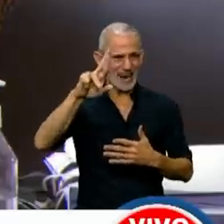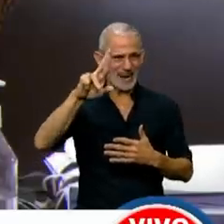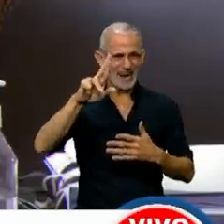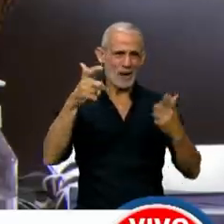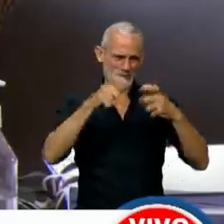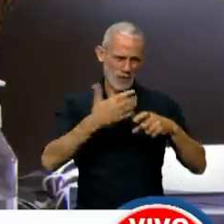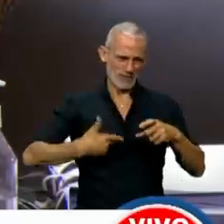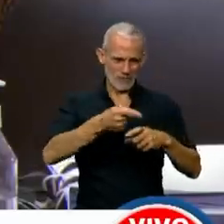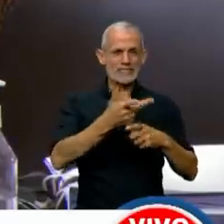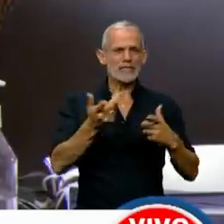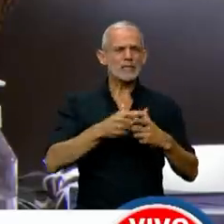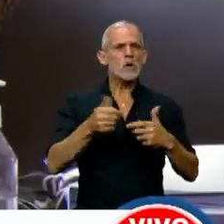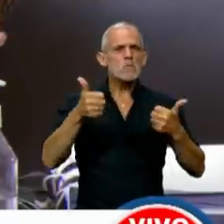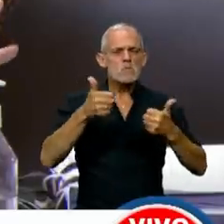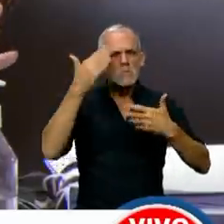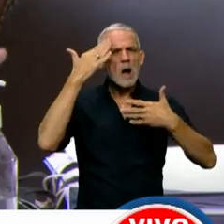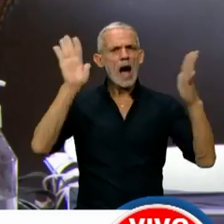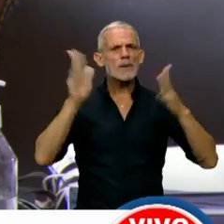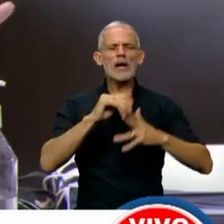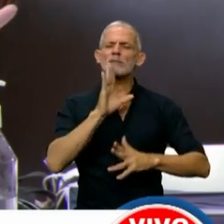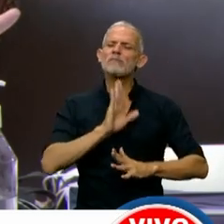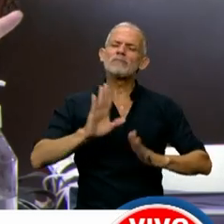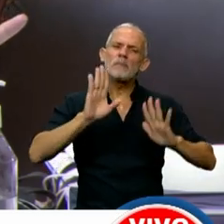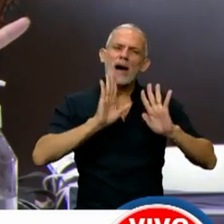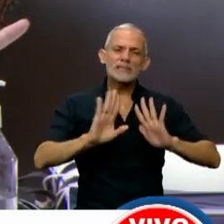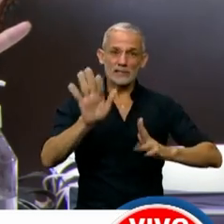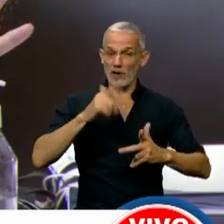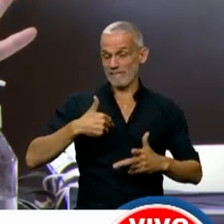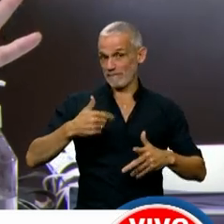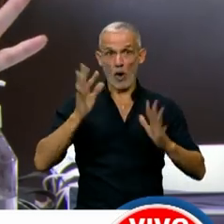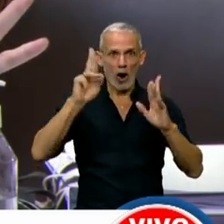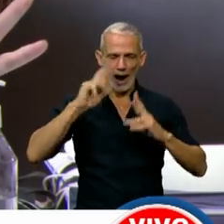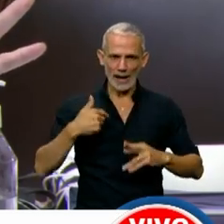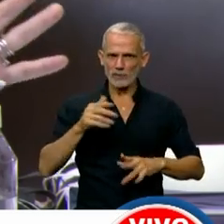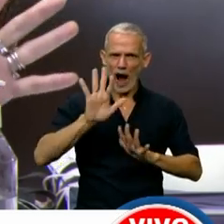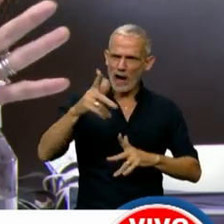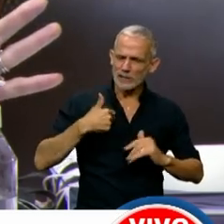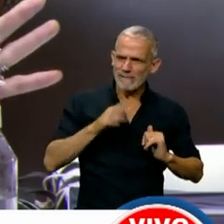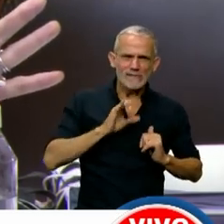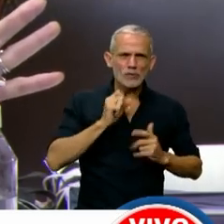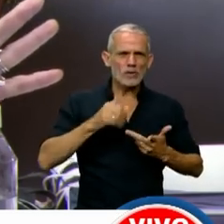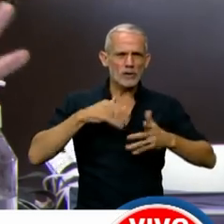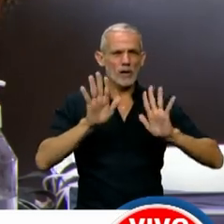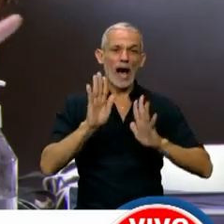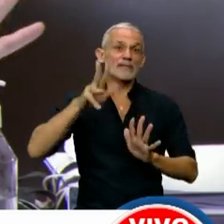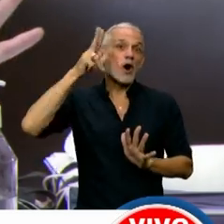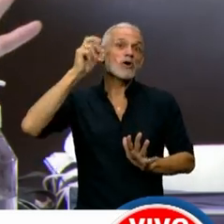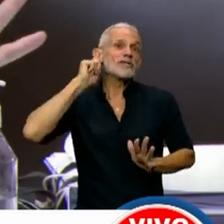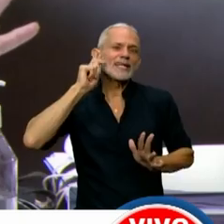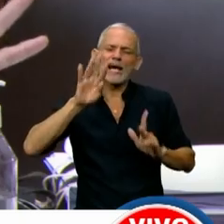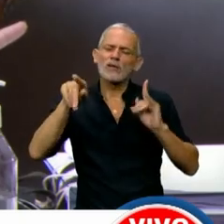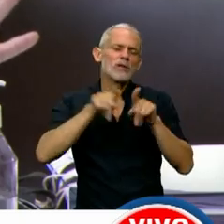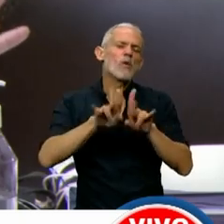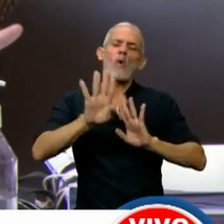la disposición y la tolerancia ya quisiera yo tener la tolerancia de carlos heller más si tuviese 80 años realmente